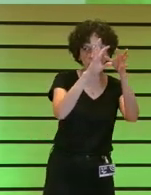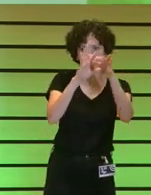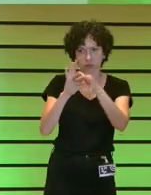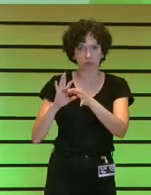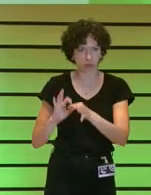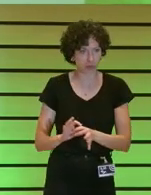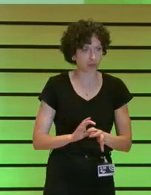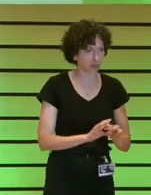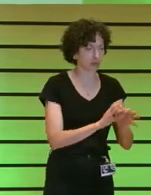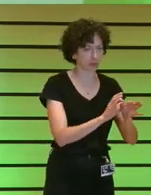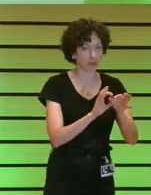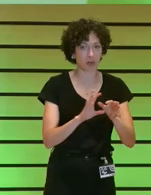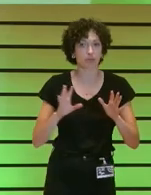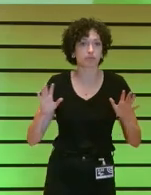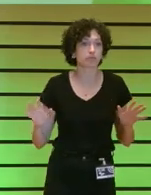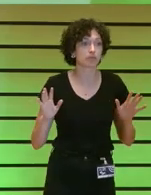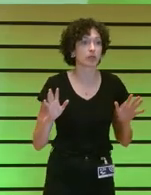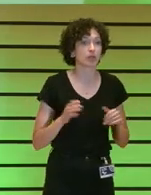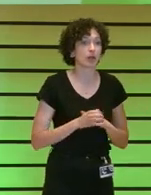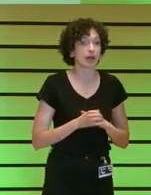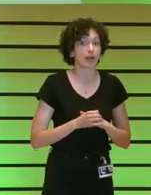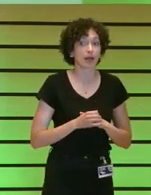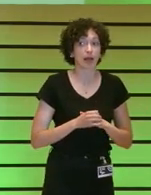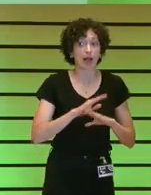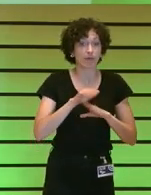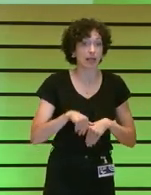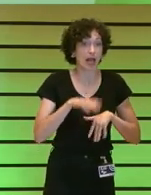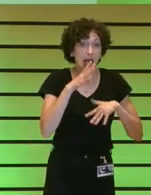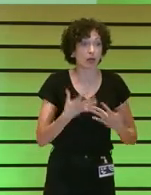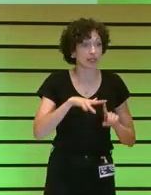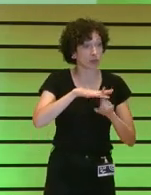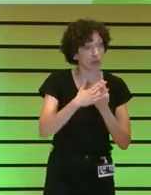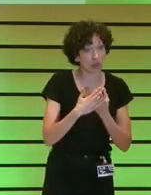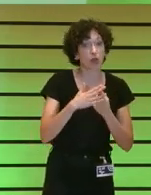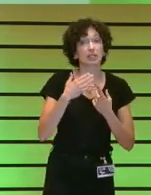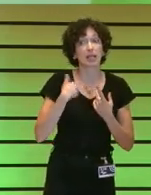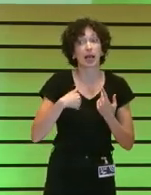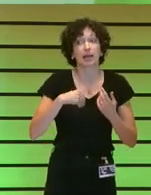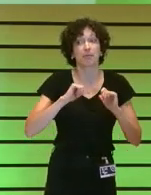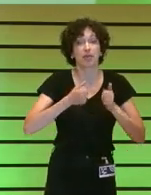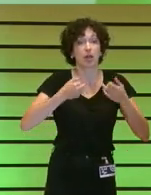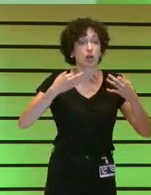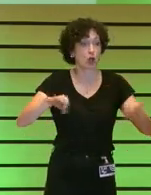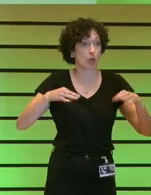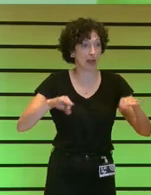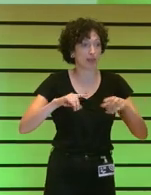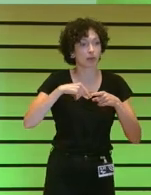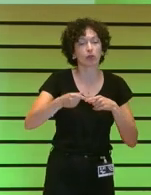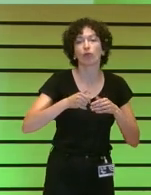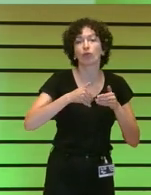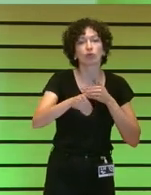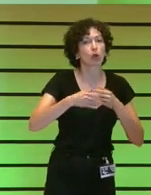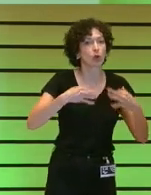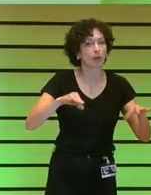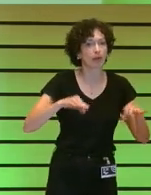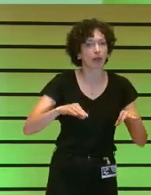hasta qué punto Bueno pues hasta el punto en que las cosas empiecen a normalizar y cuando se normalicen ya no nos preguntaremos Esto entonces